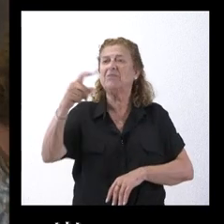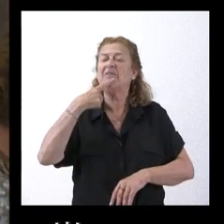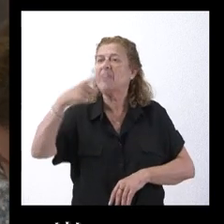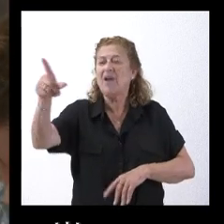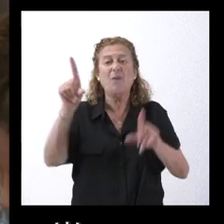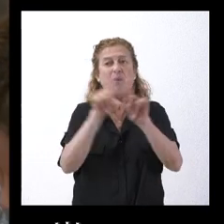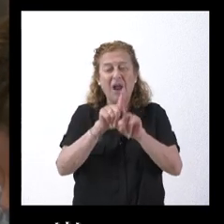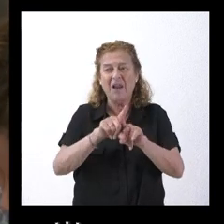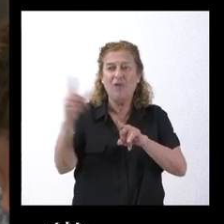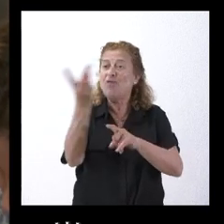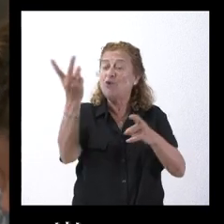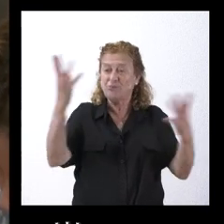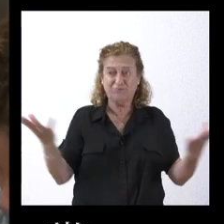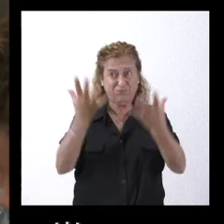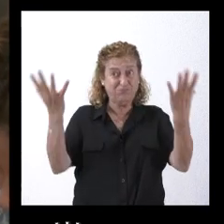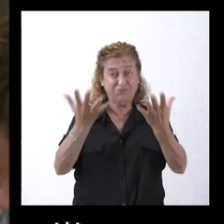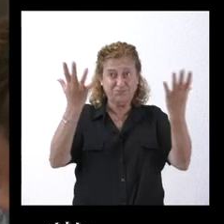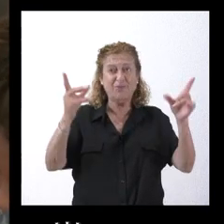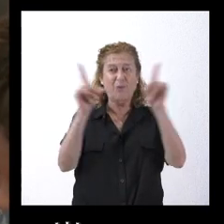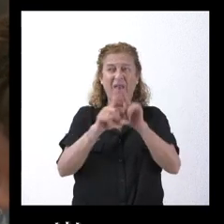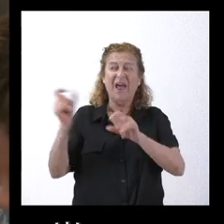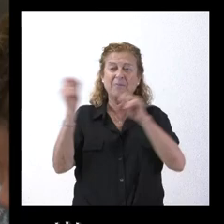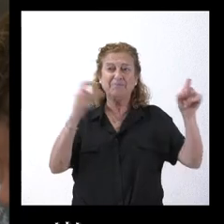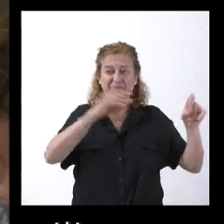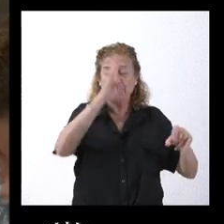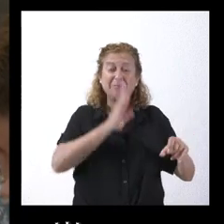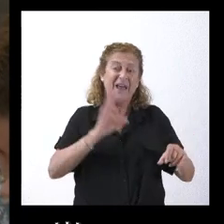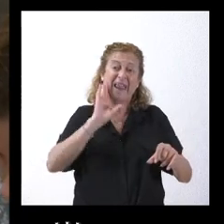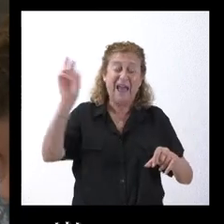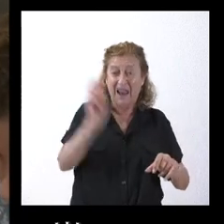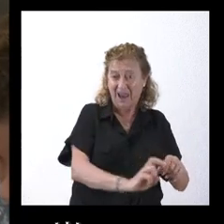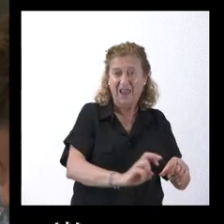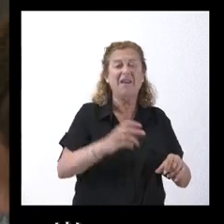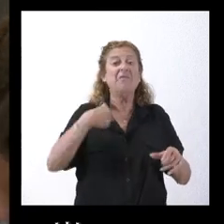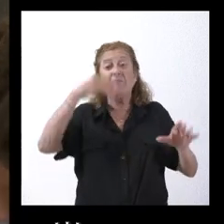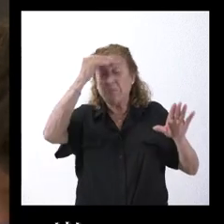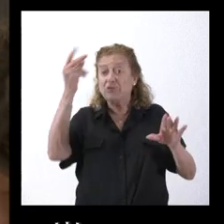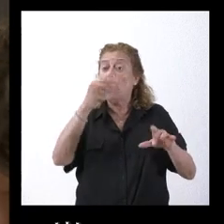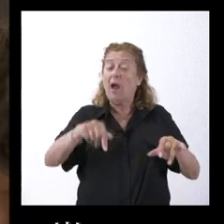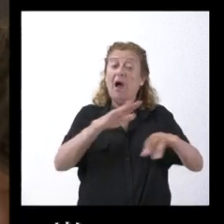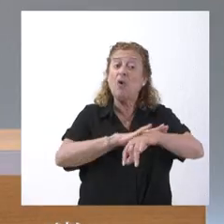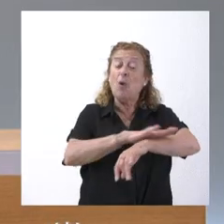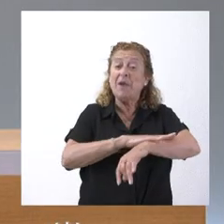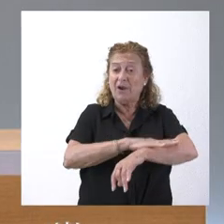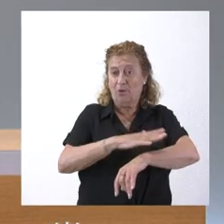ilegal. Entiendo que para este gobierno actual no existen sospechas de estas dos ONGs. Gracias.